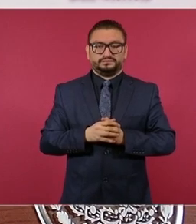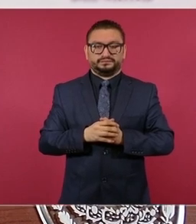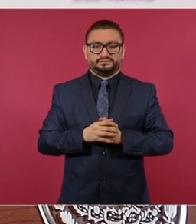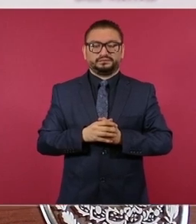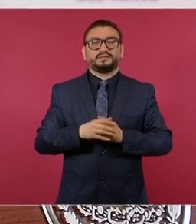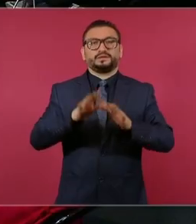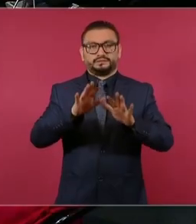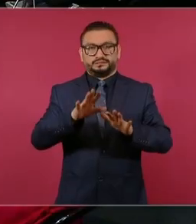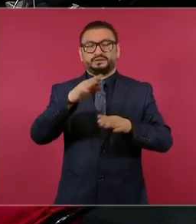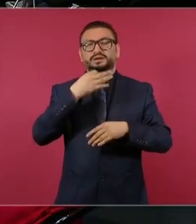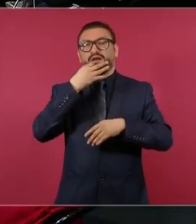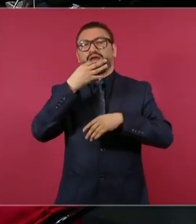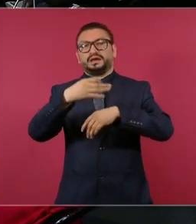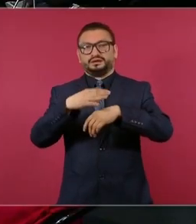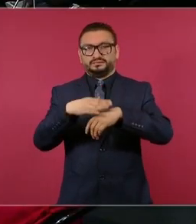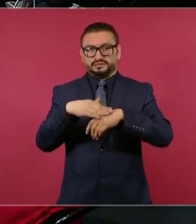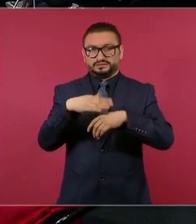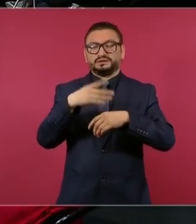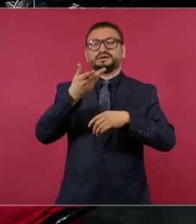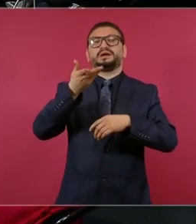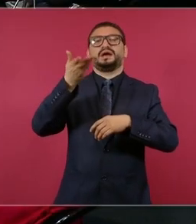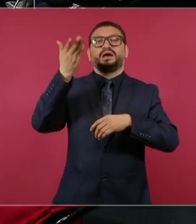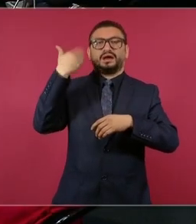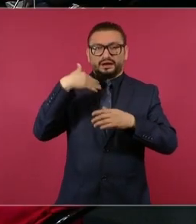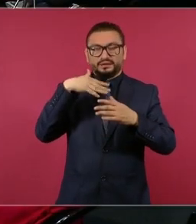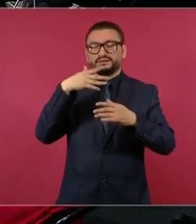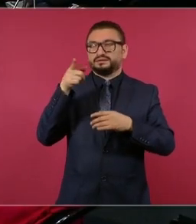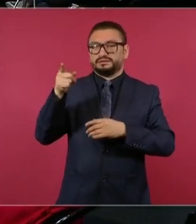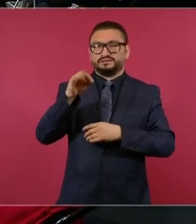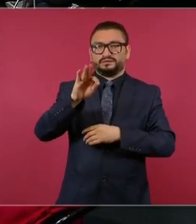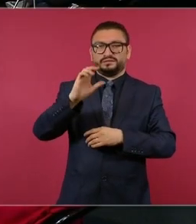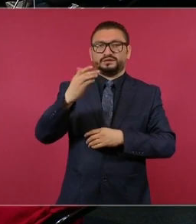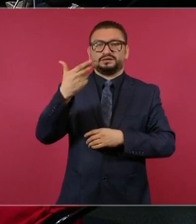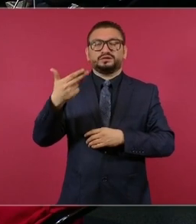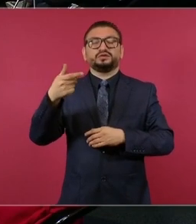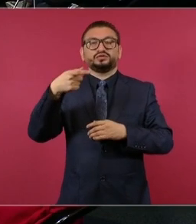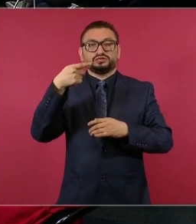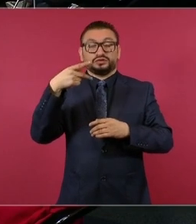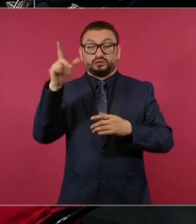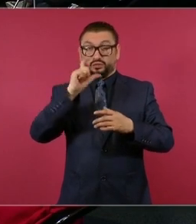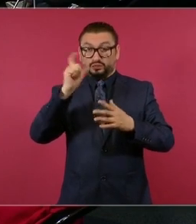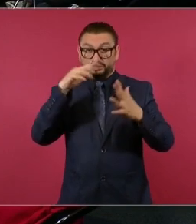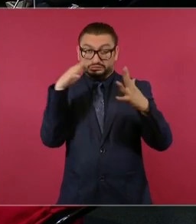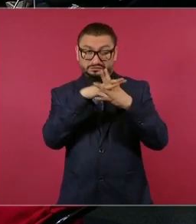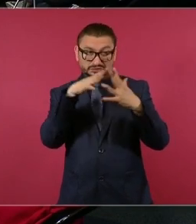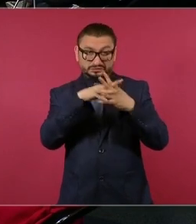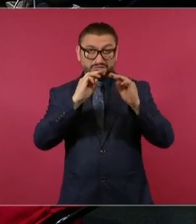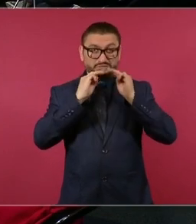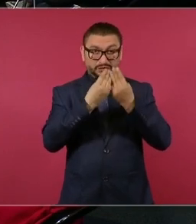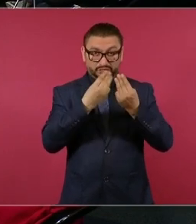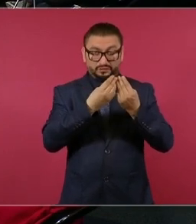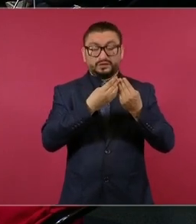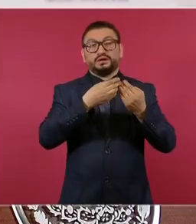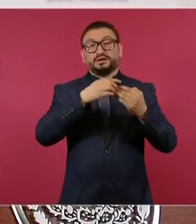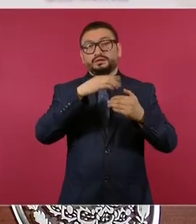O sea, advirtió que la guerra contra el narco que provocó pues iba a tardar 35 años.